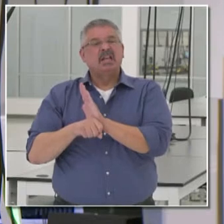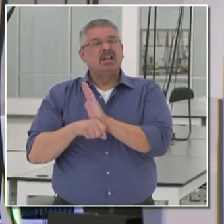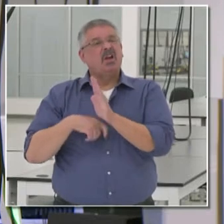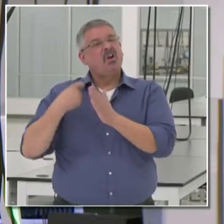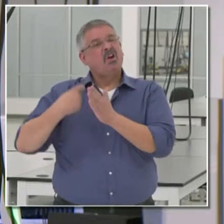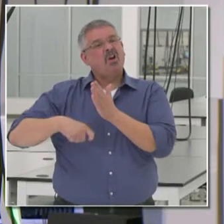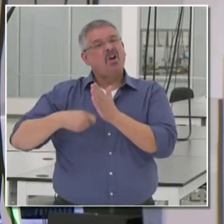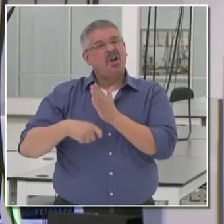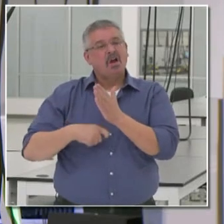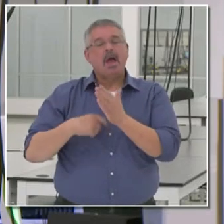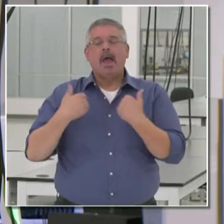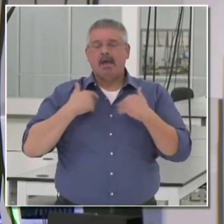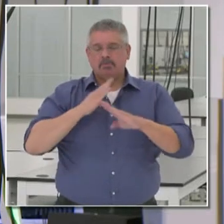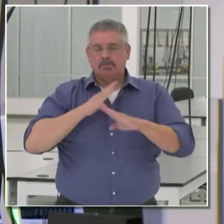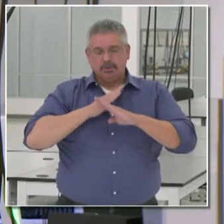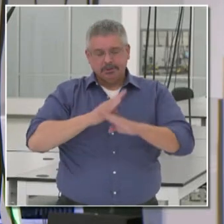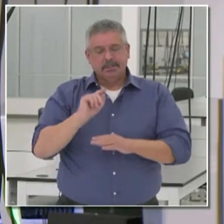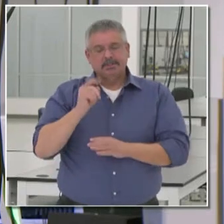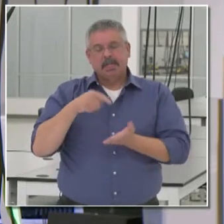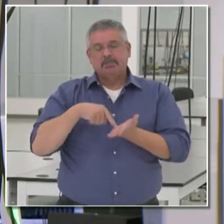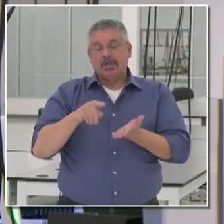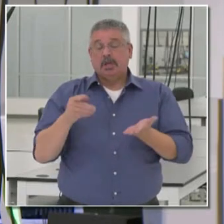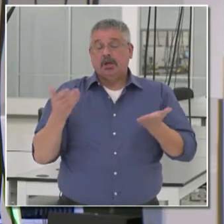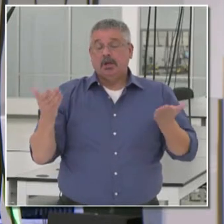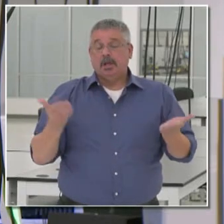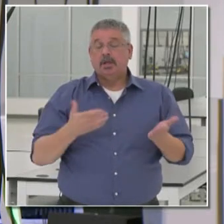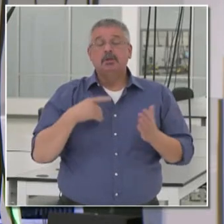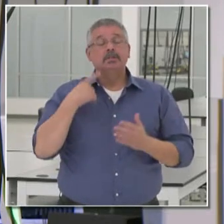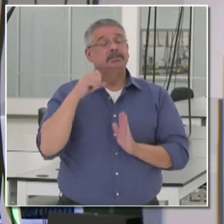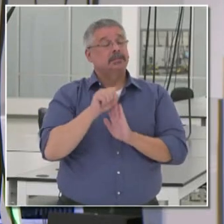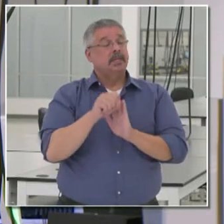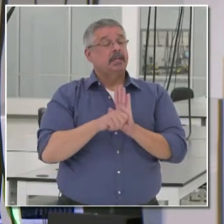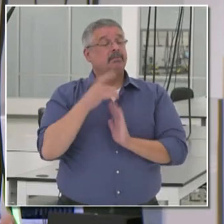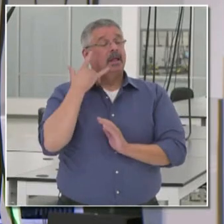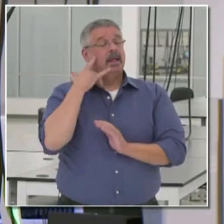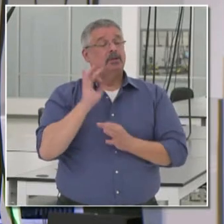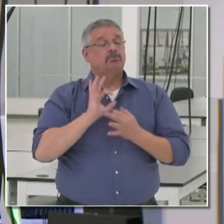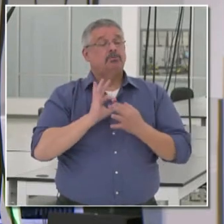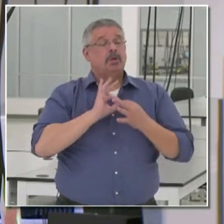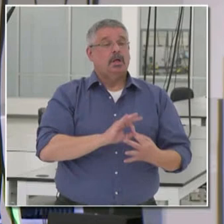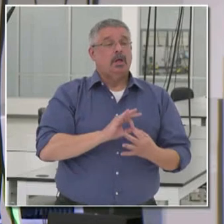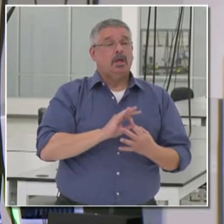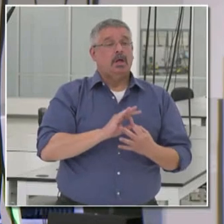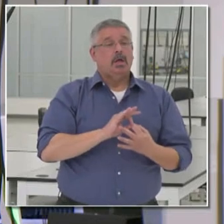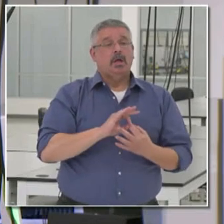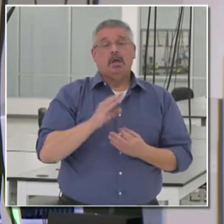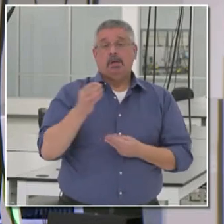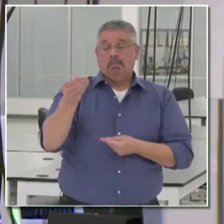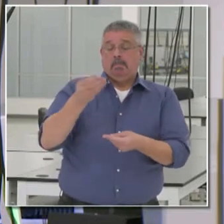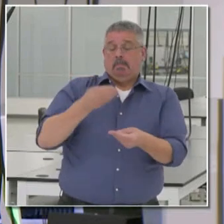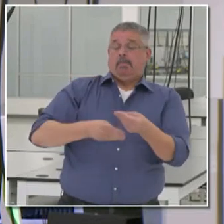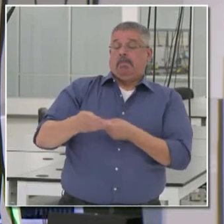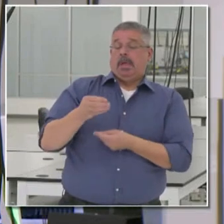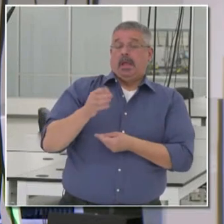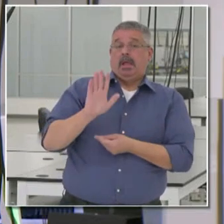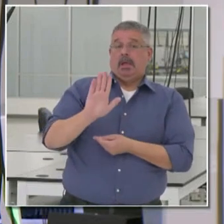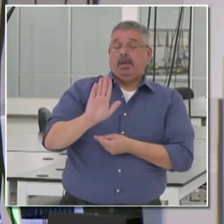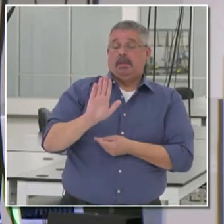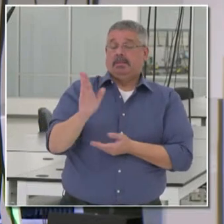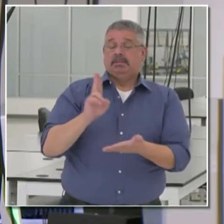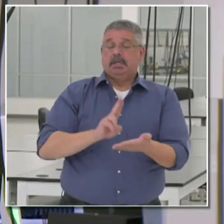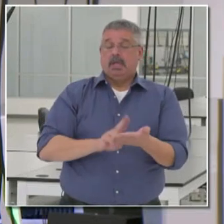el costo inicial tenemos protecciones para los contribuyentes aquí en el estado en cuanto a provisiones